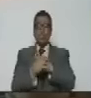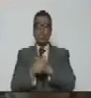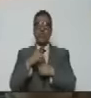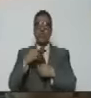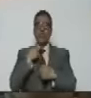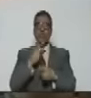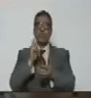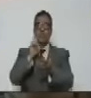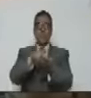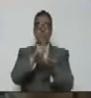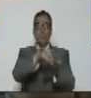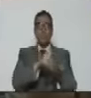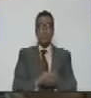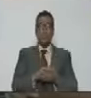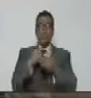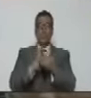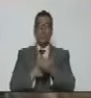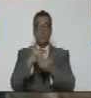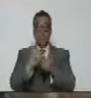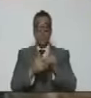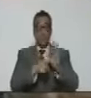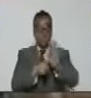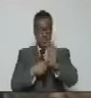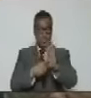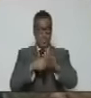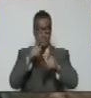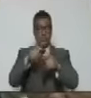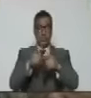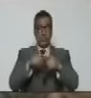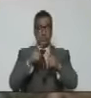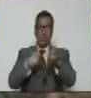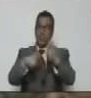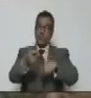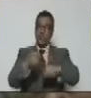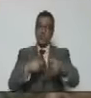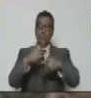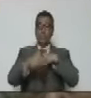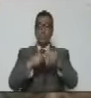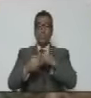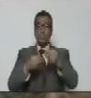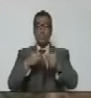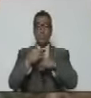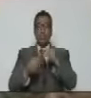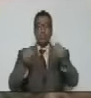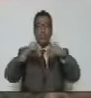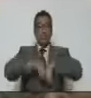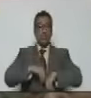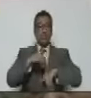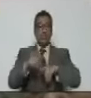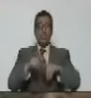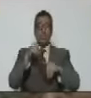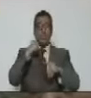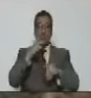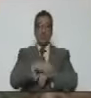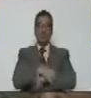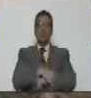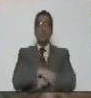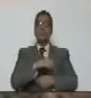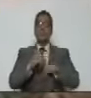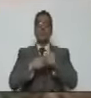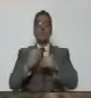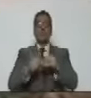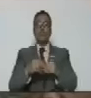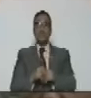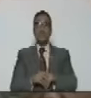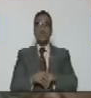que participó en Plan Estelar en esa negociación. Hemos cumplido con el acuerdo migratorio, hemos